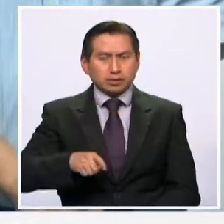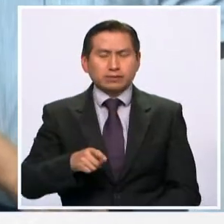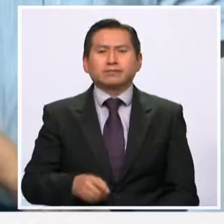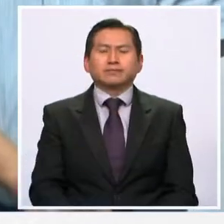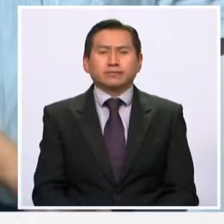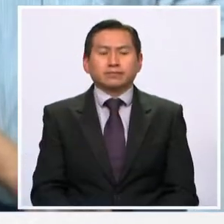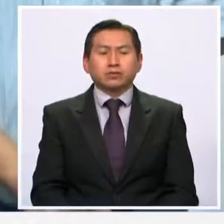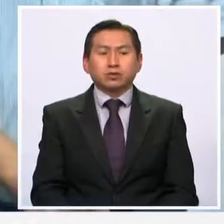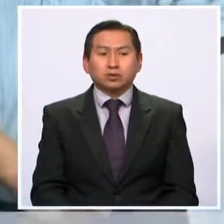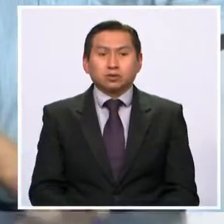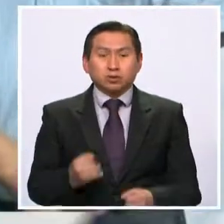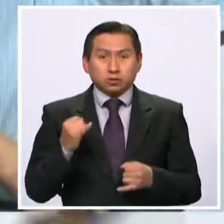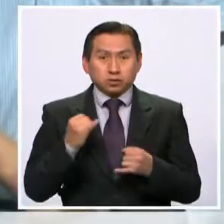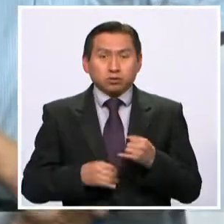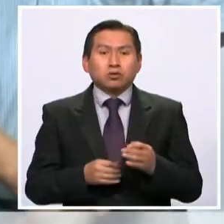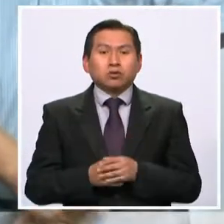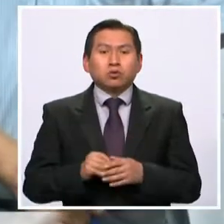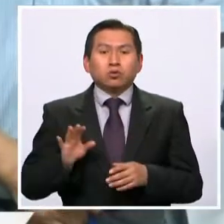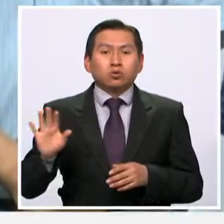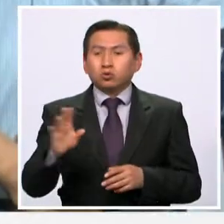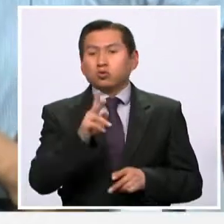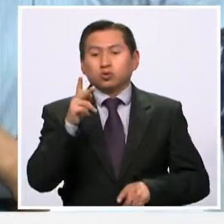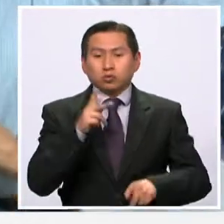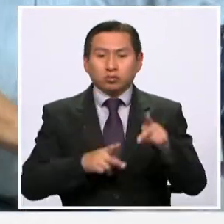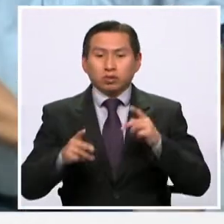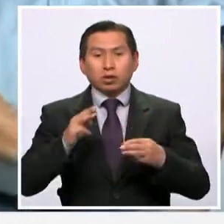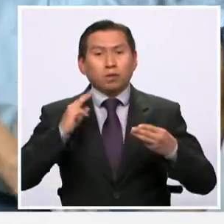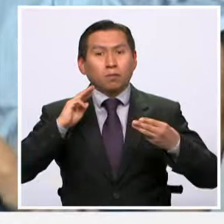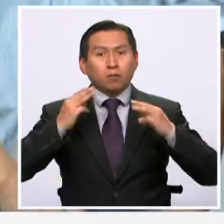Lo último, montereños y montereñas,